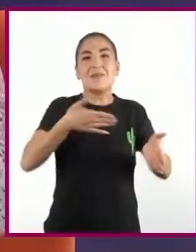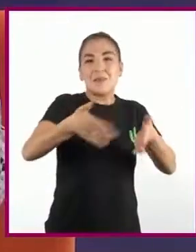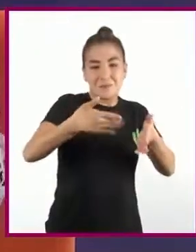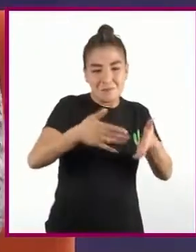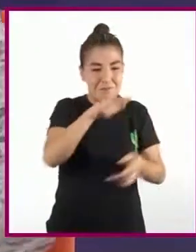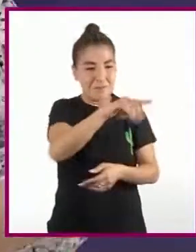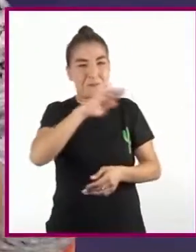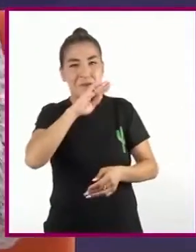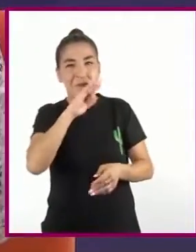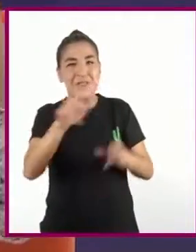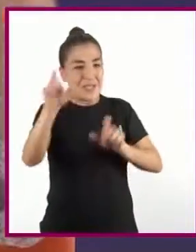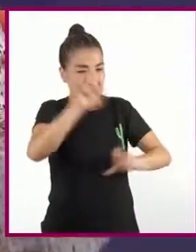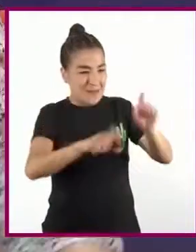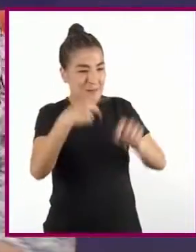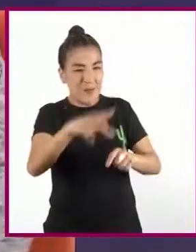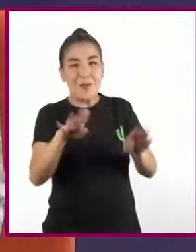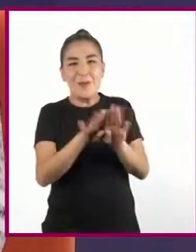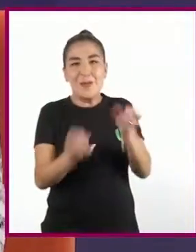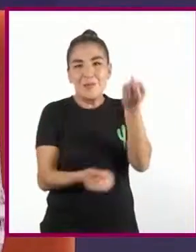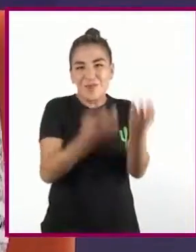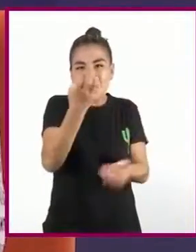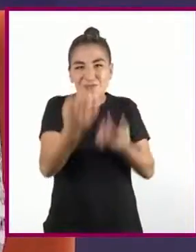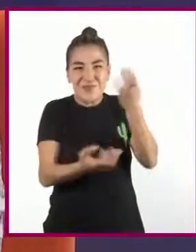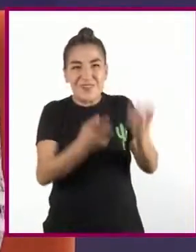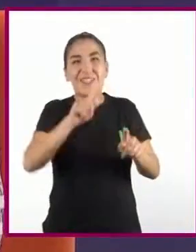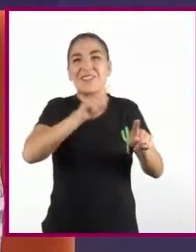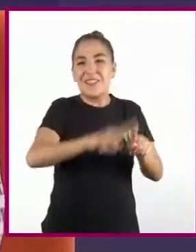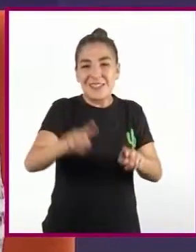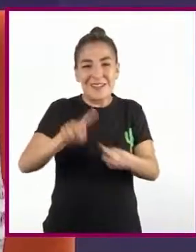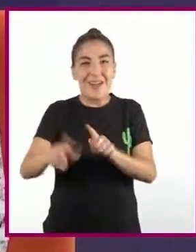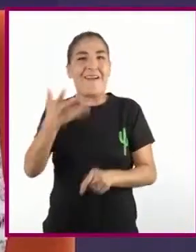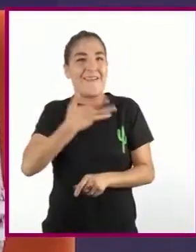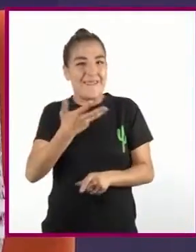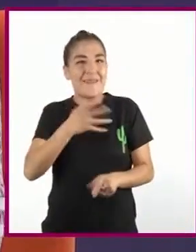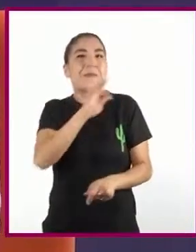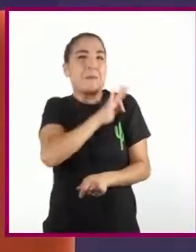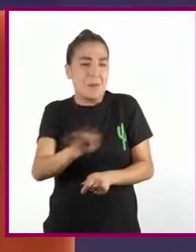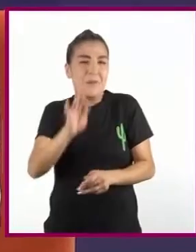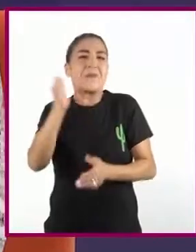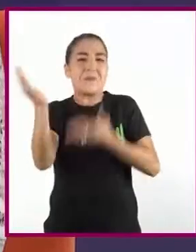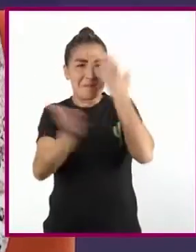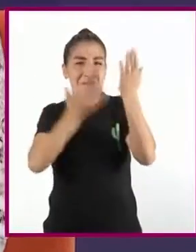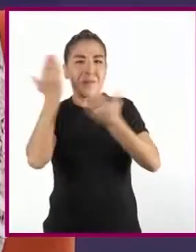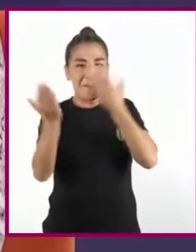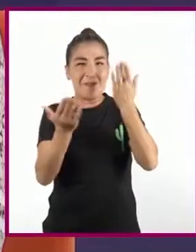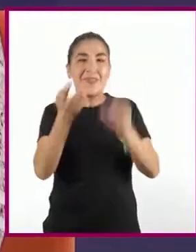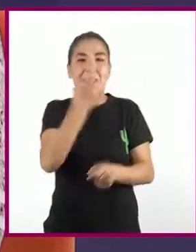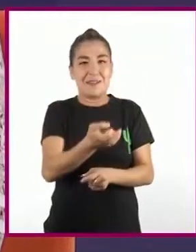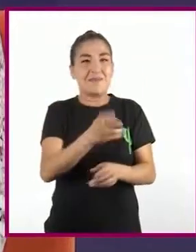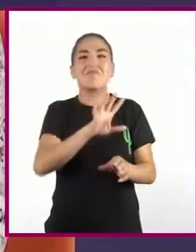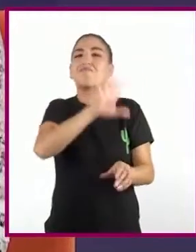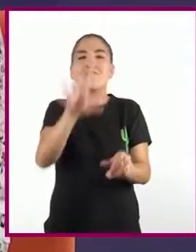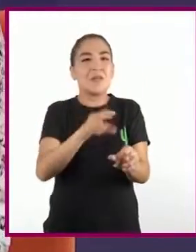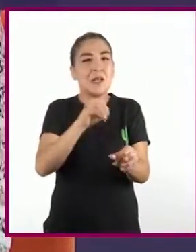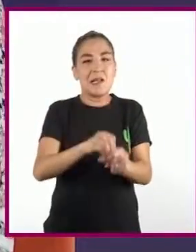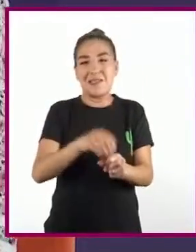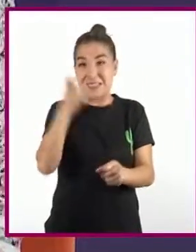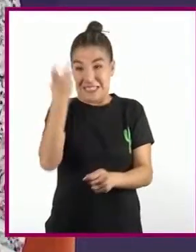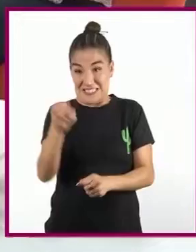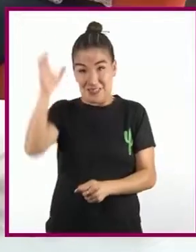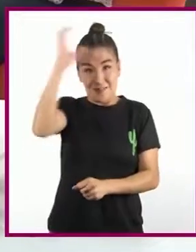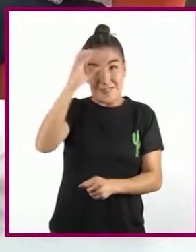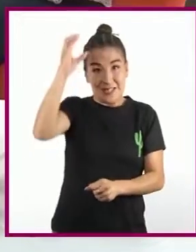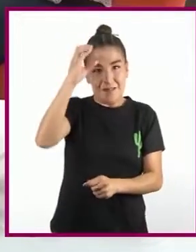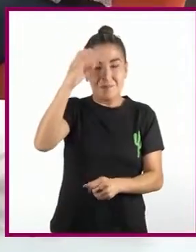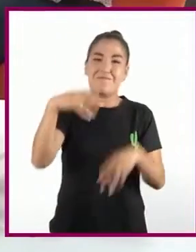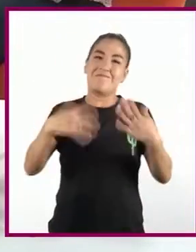mamá que tiene reacciones químicas, que tiene muchas cuestiones que también pudiéramos estudiar. Y entonces básicamente yo creo que la parte científica es la